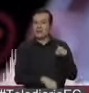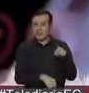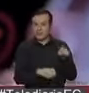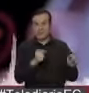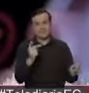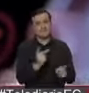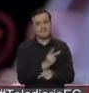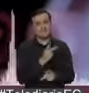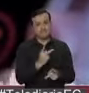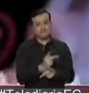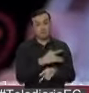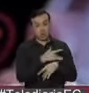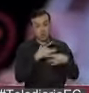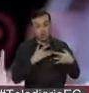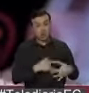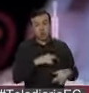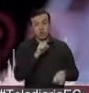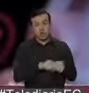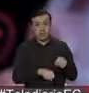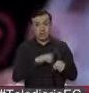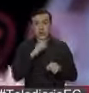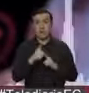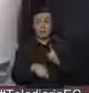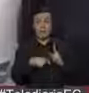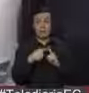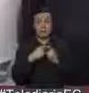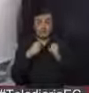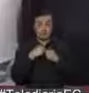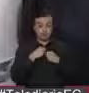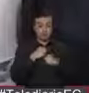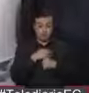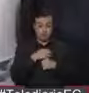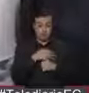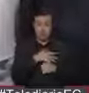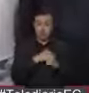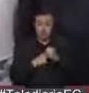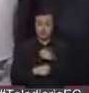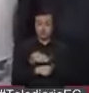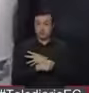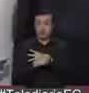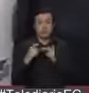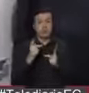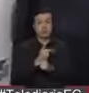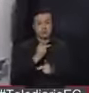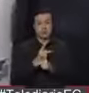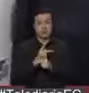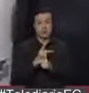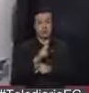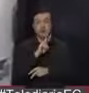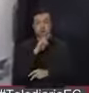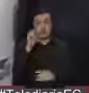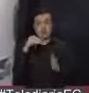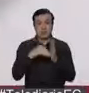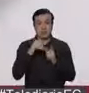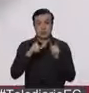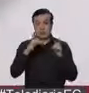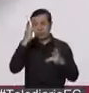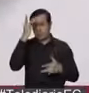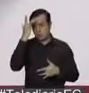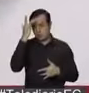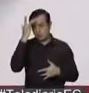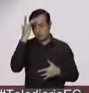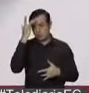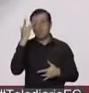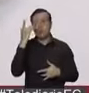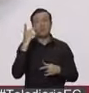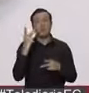solo a nivel del corazón, sino a nivel de los vasos sanguíneos. En Ecuador existen 200.000 personas con insuficiencia cardíaca. Por ello, señala,